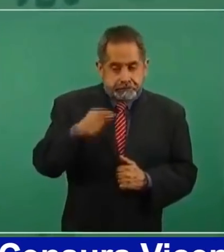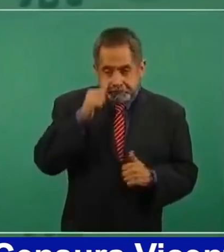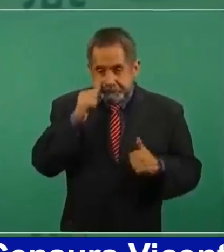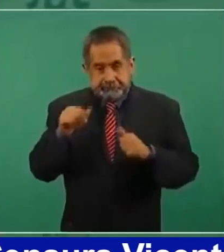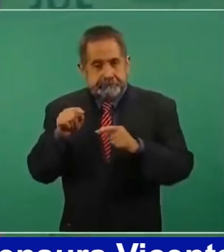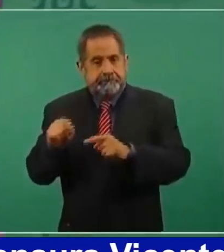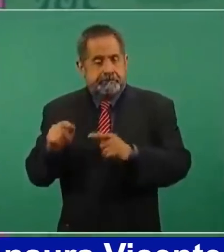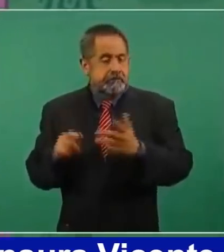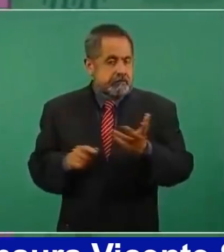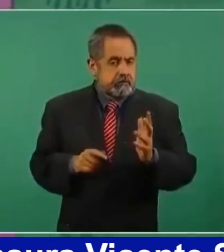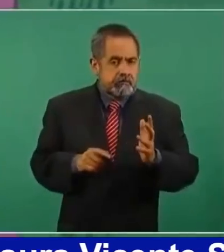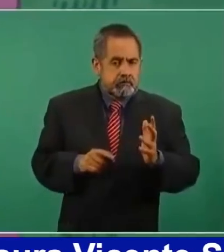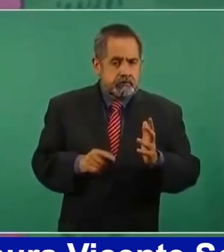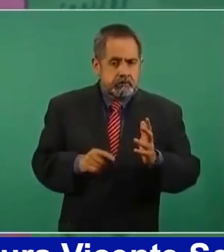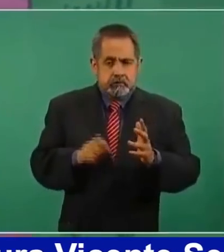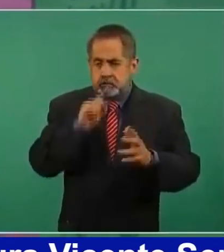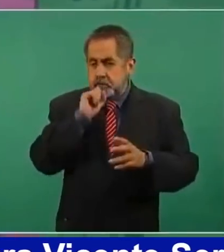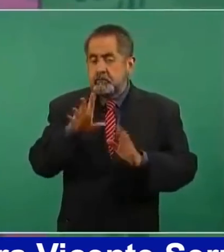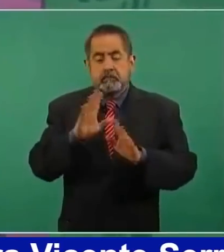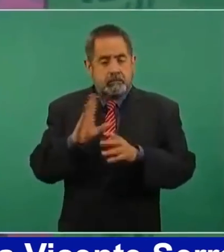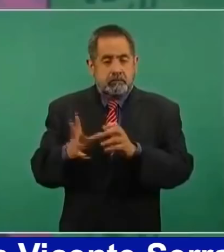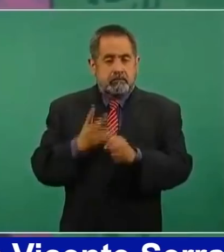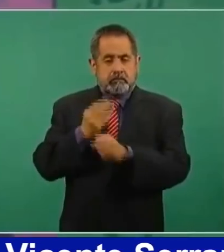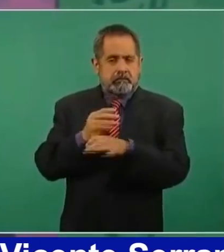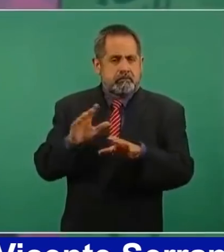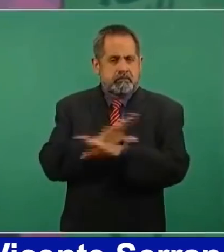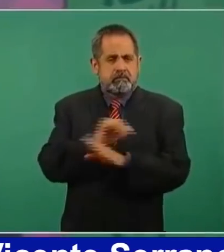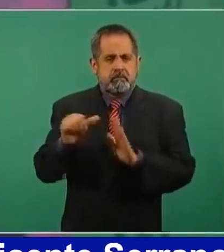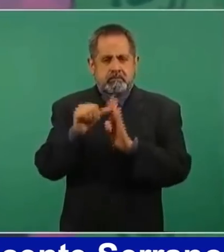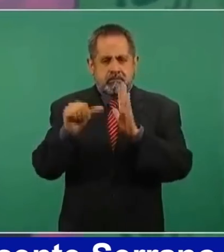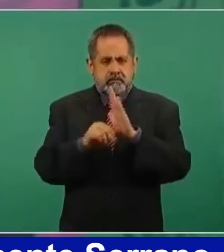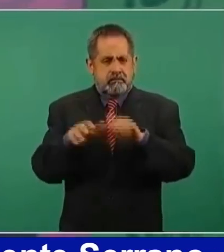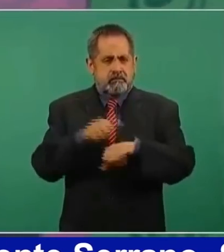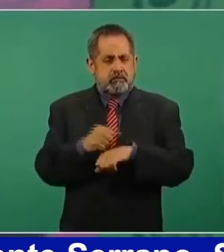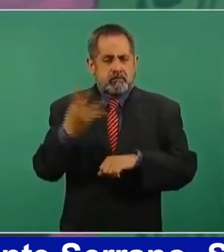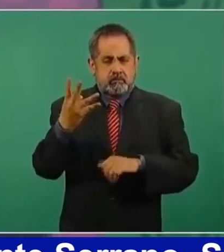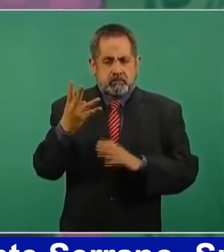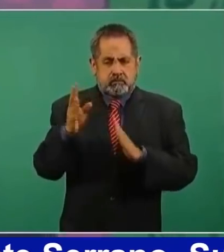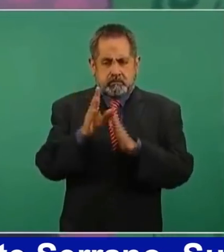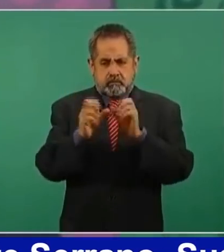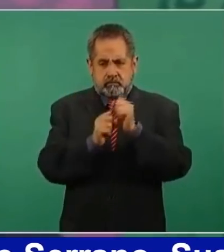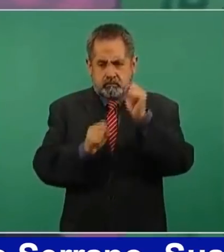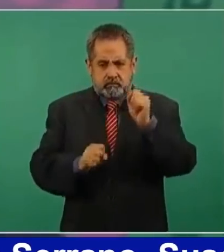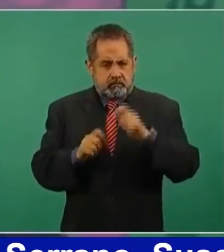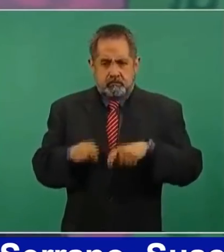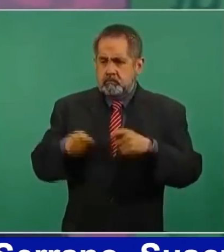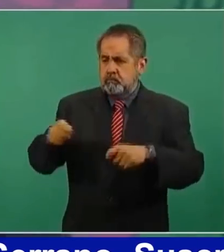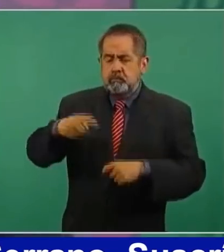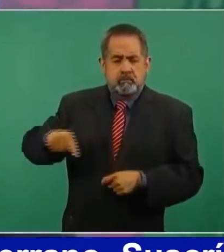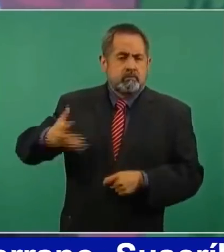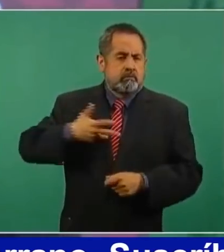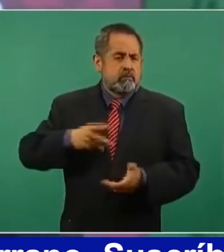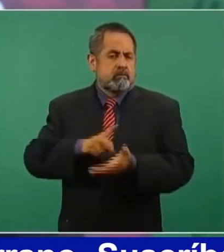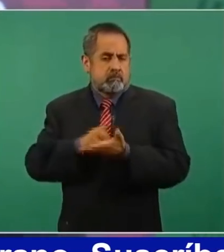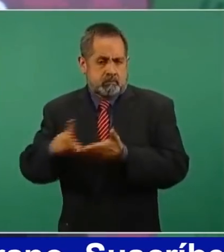Ya también se reformó el artículo 4 de la Constitución para garantizar el derecho a la salud.